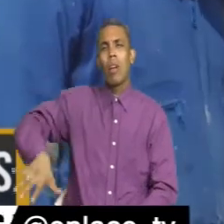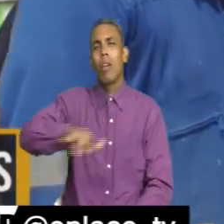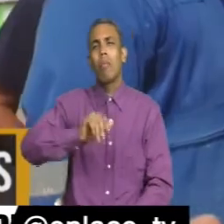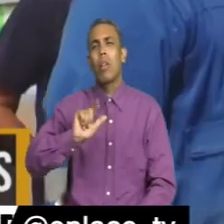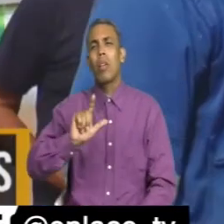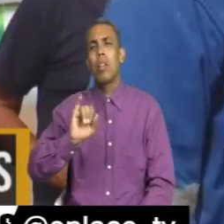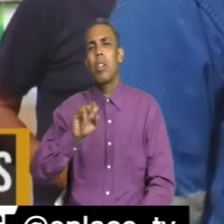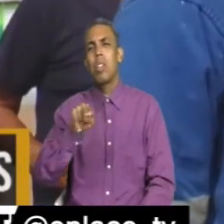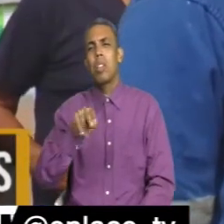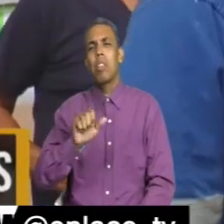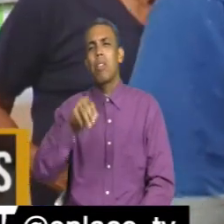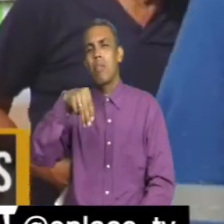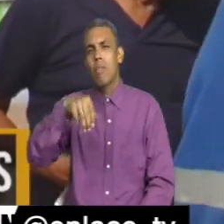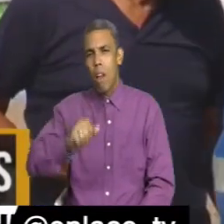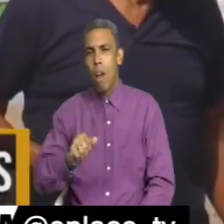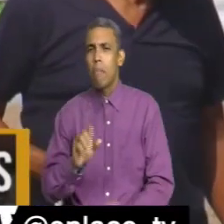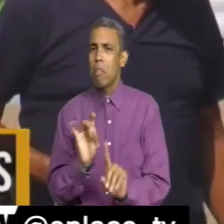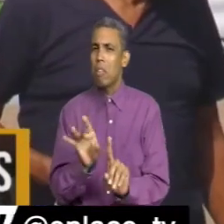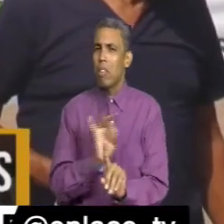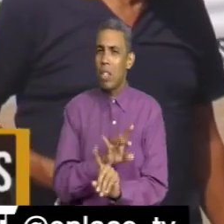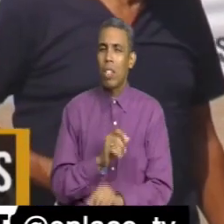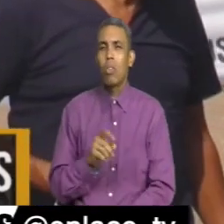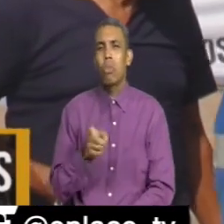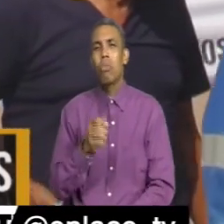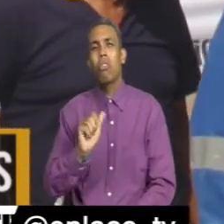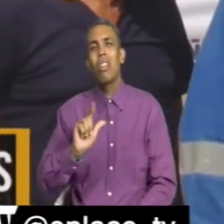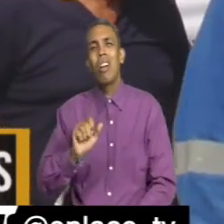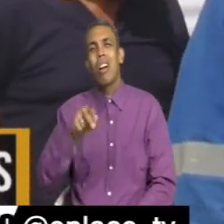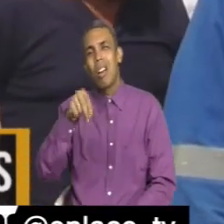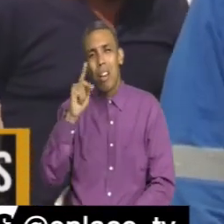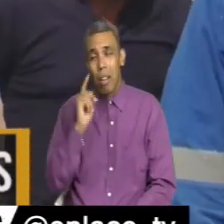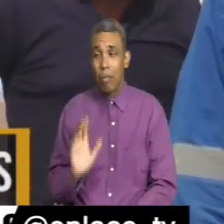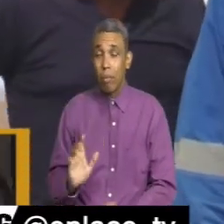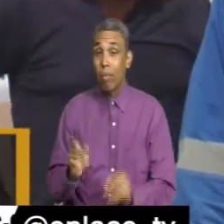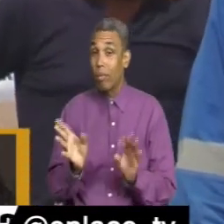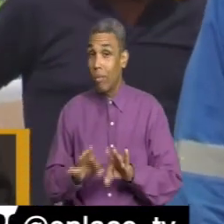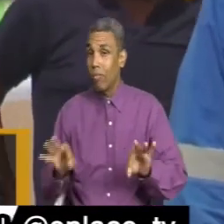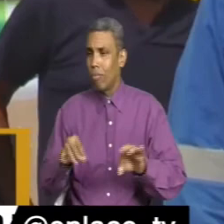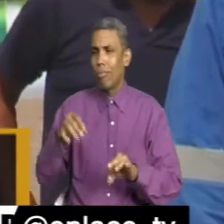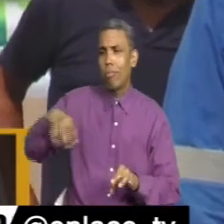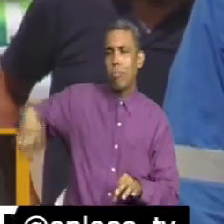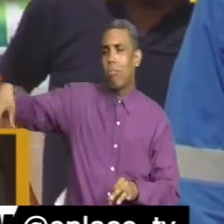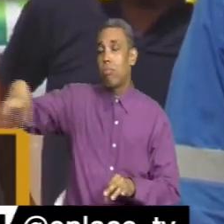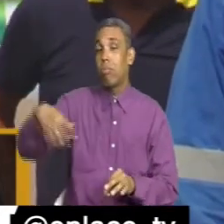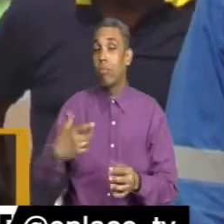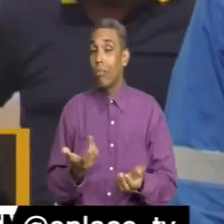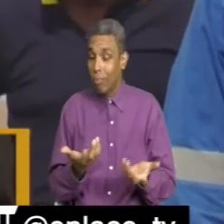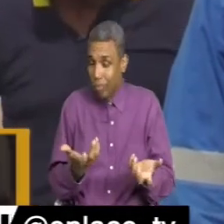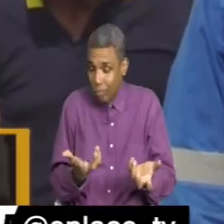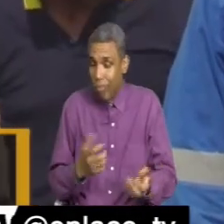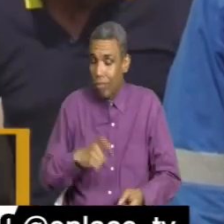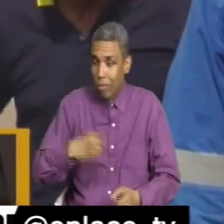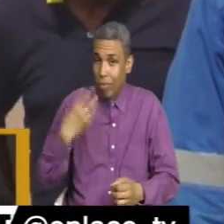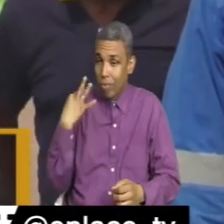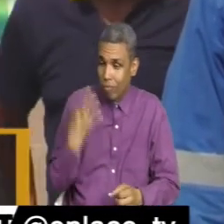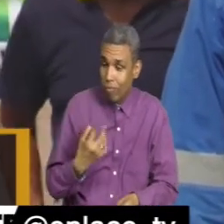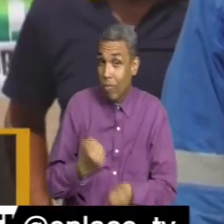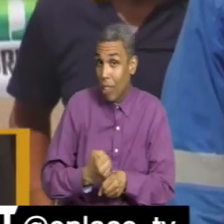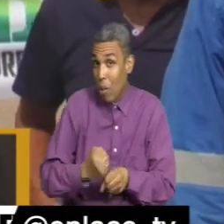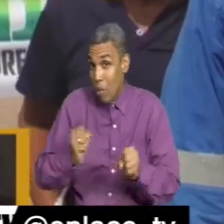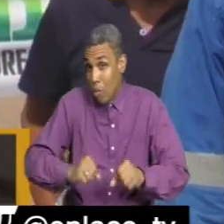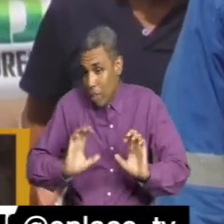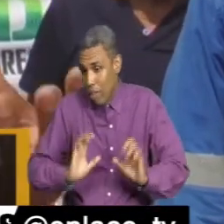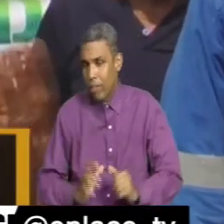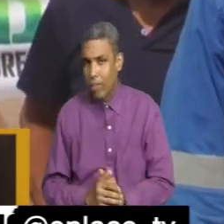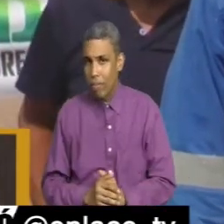Yanis, Galán, todas estas cosas. Entonces las relaciones con la empresa y trabajadores deben ser buenas para que así seamos fructíferos,